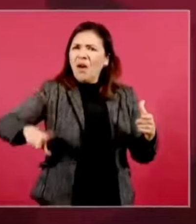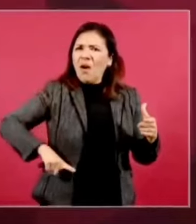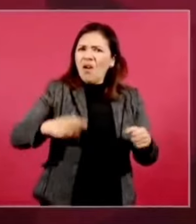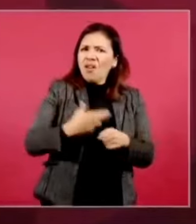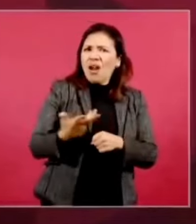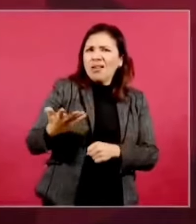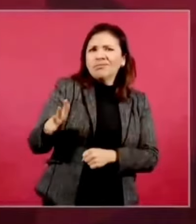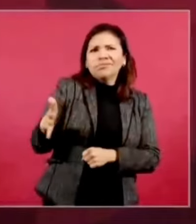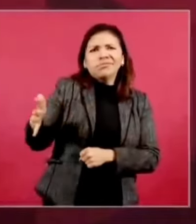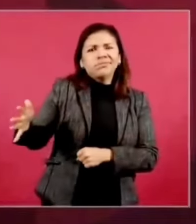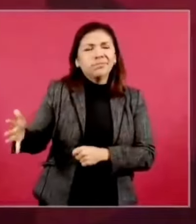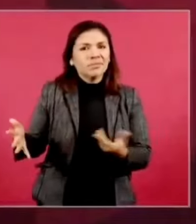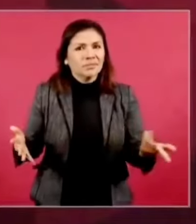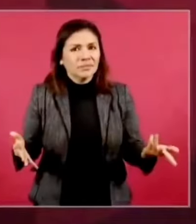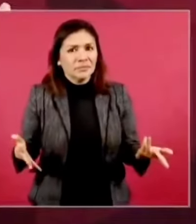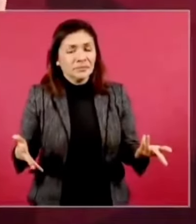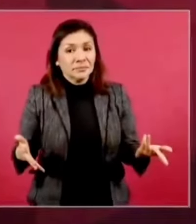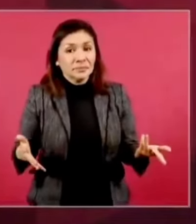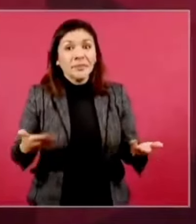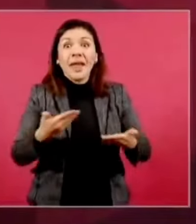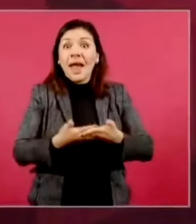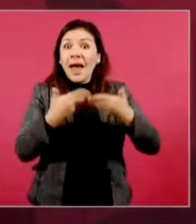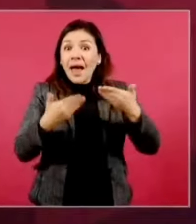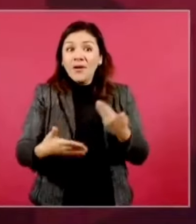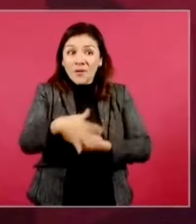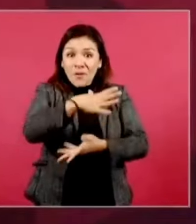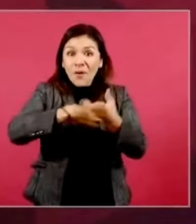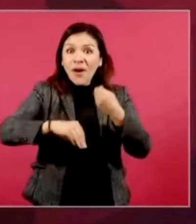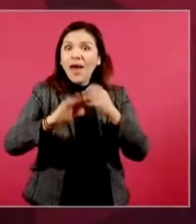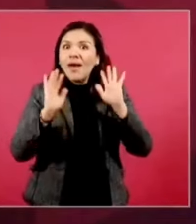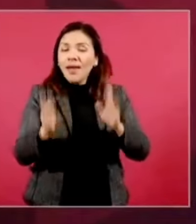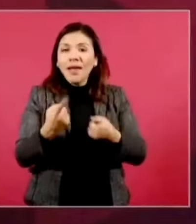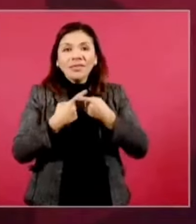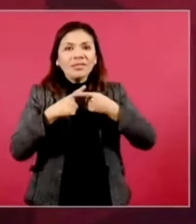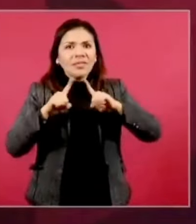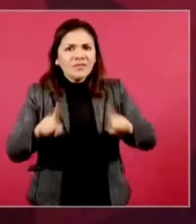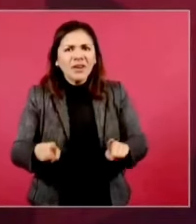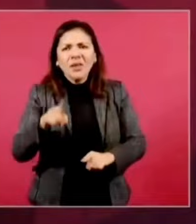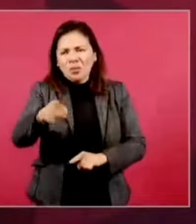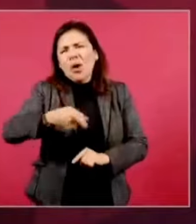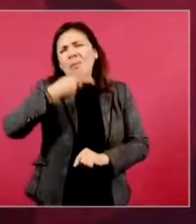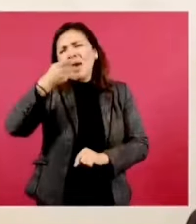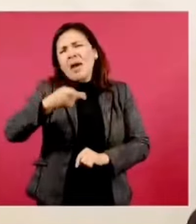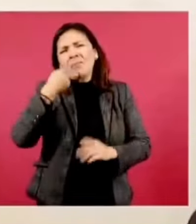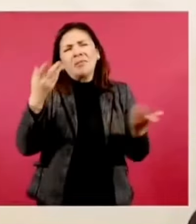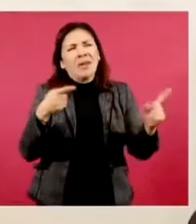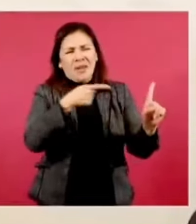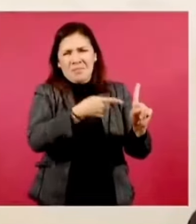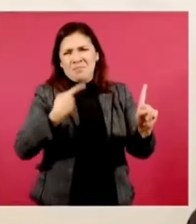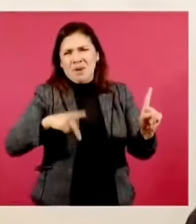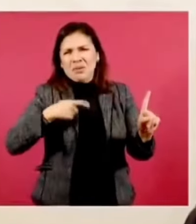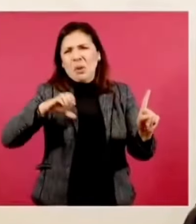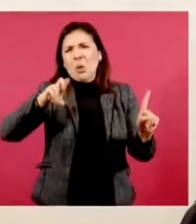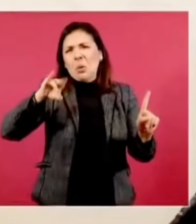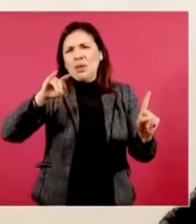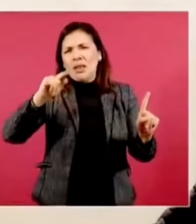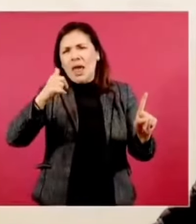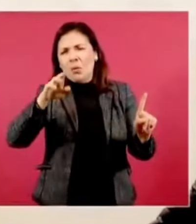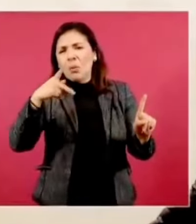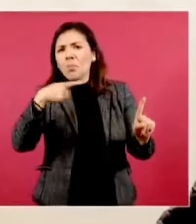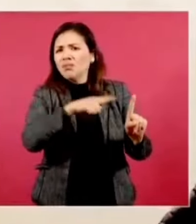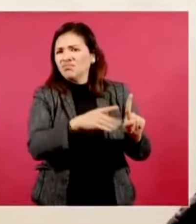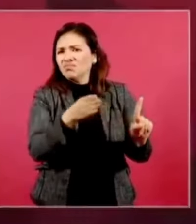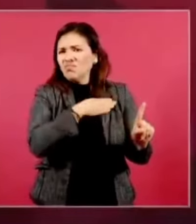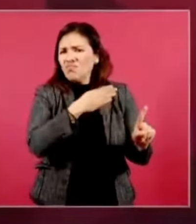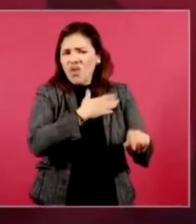gobernantes. Ahora no, podrán decir lo que quieran de Cuitlagua y lo que sea, pero no es rata,